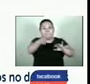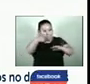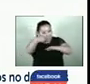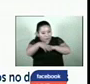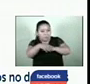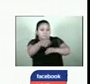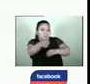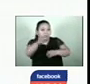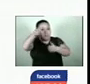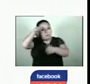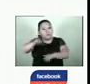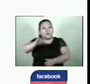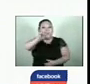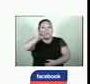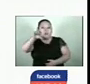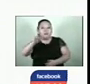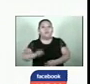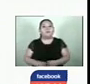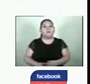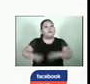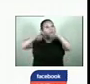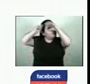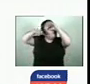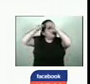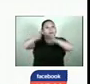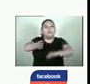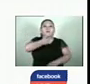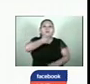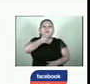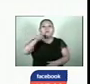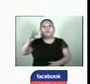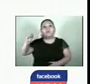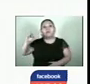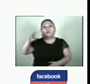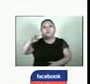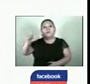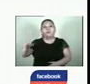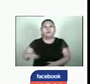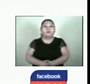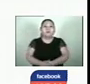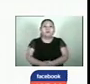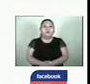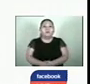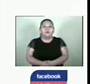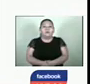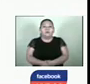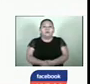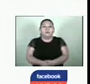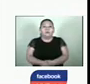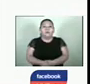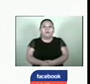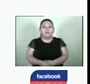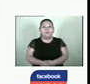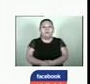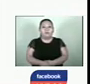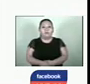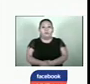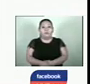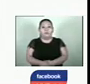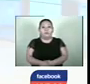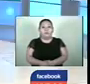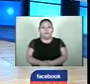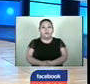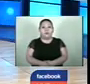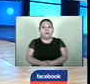el Seguro Social. Con imágenes e informe de Marcela Rivera. Datos de contacto. Datos del